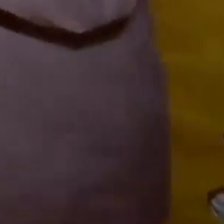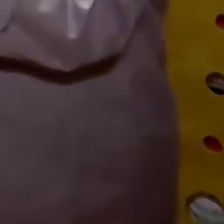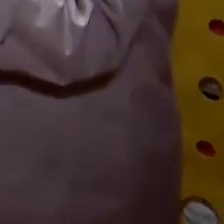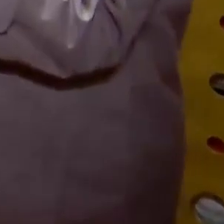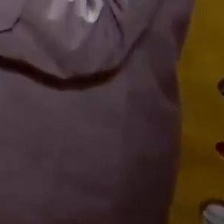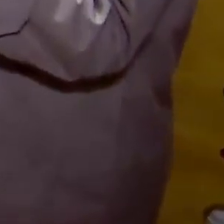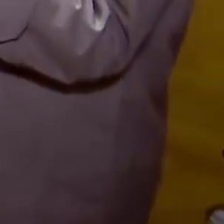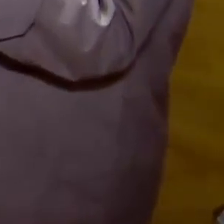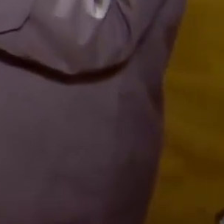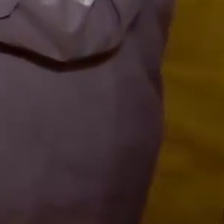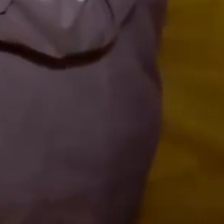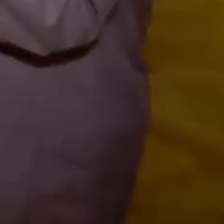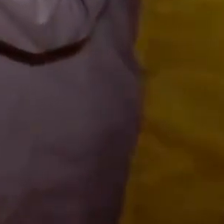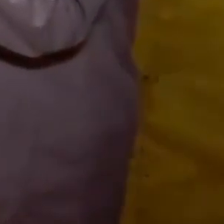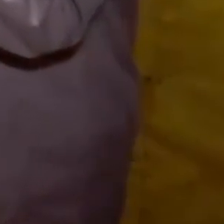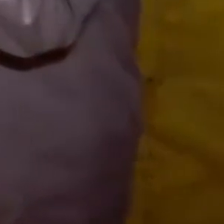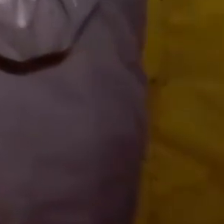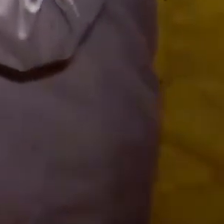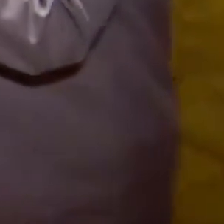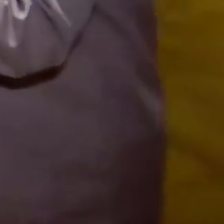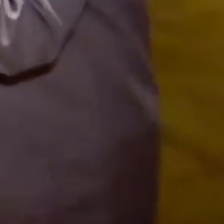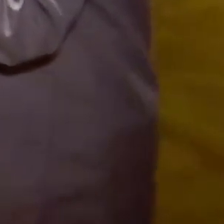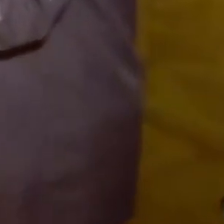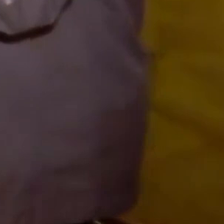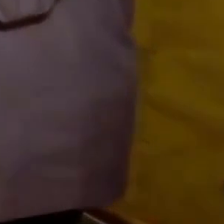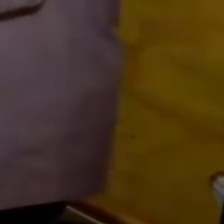La luna estaba en la